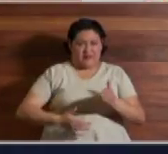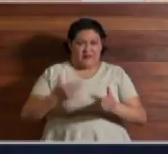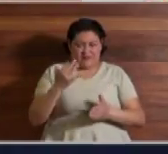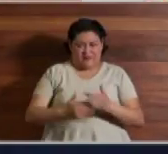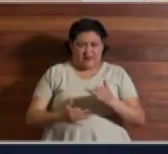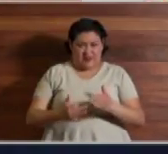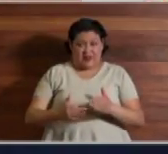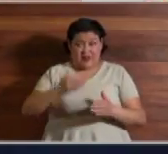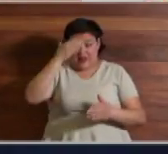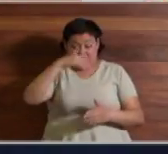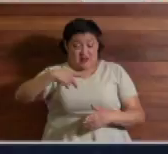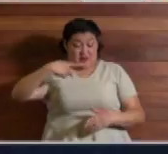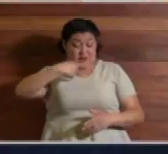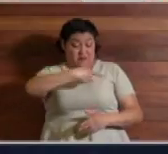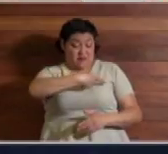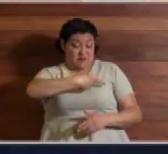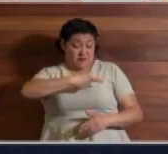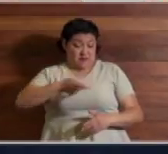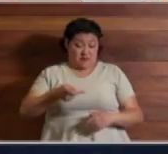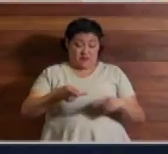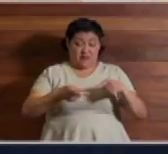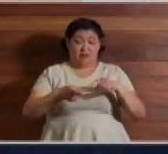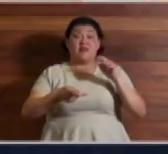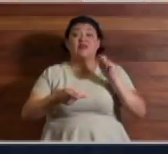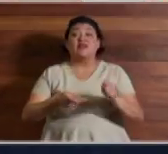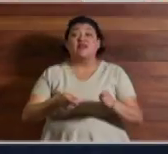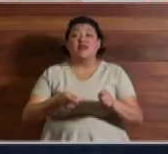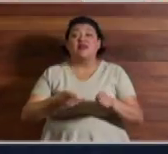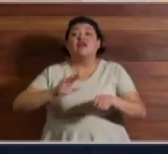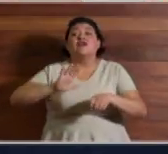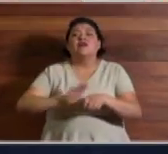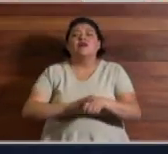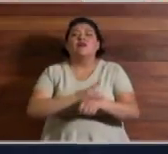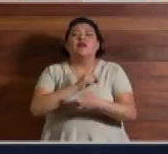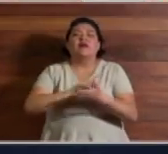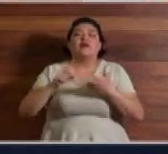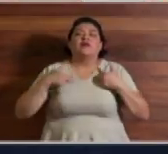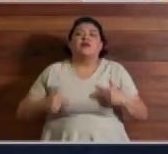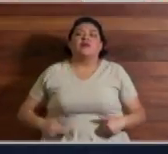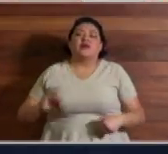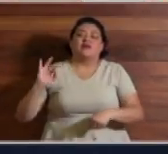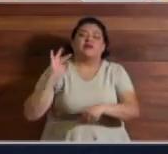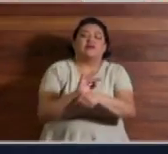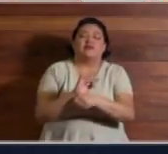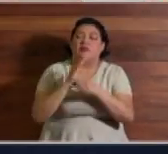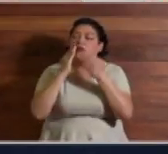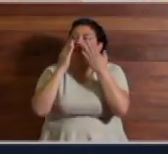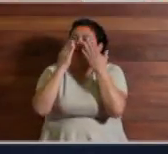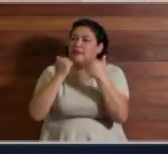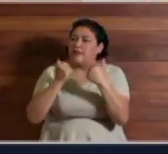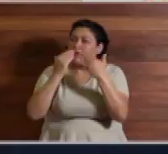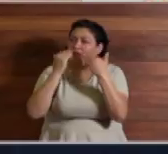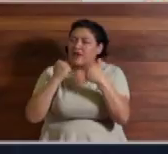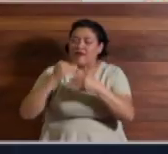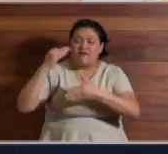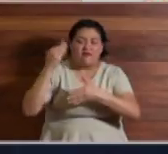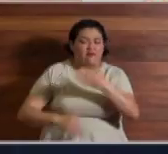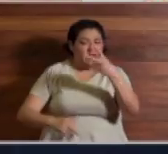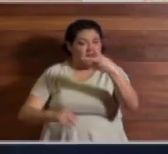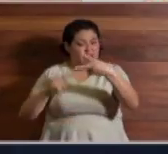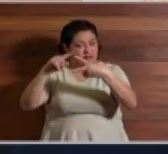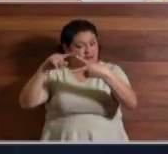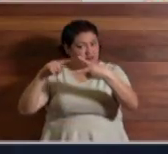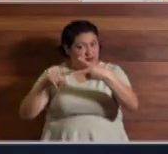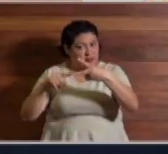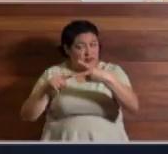la pobreza expresa el incumplimiento de los derechos humanos y que esto implica la imposibilidad de una